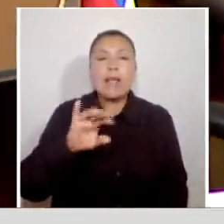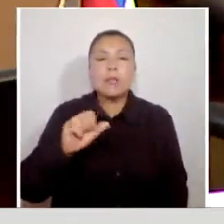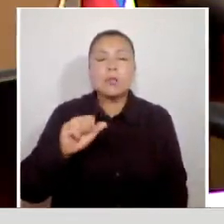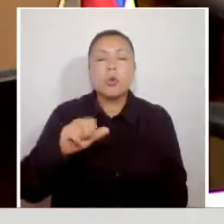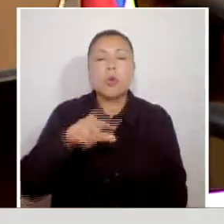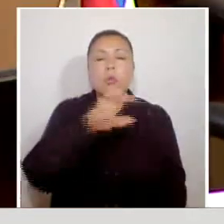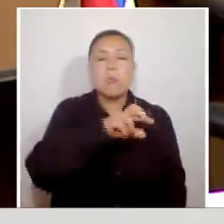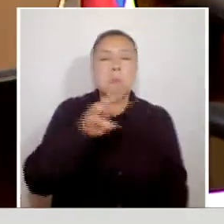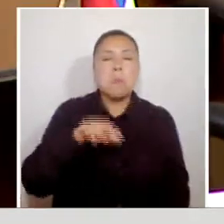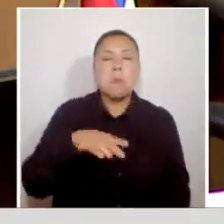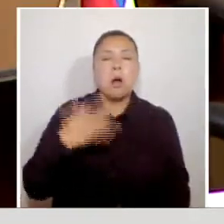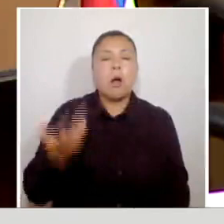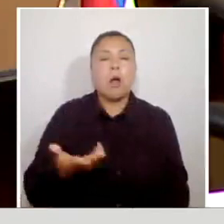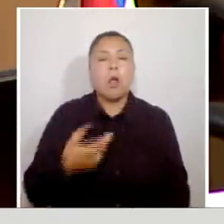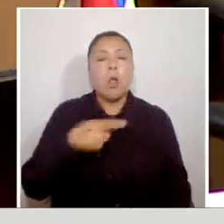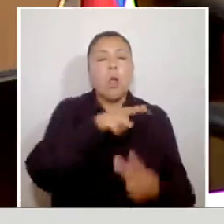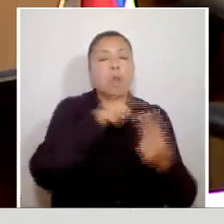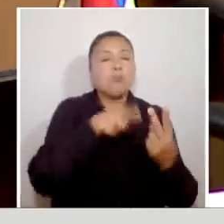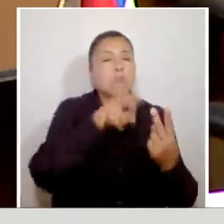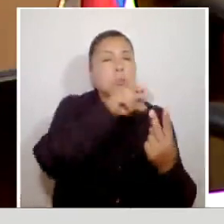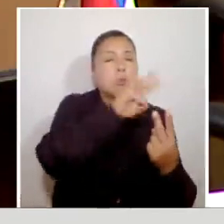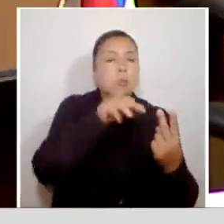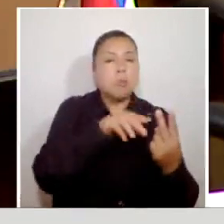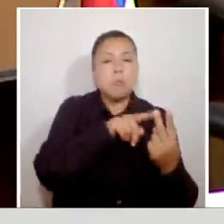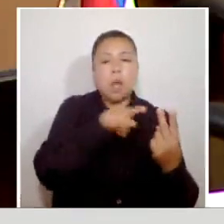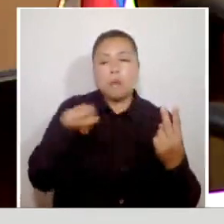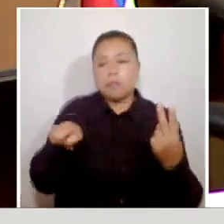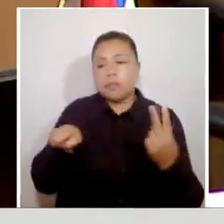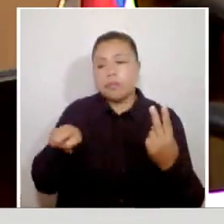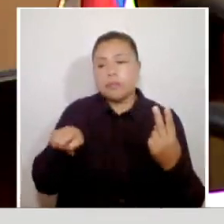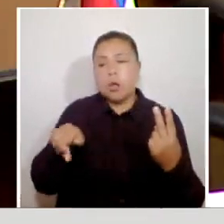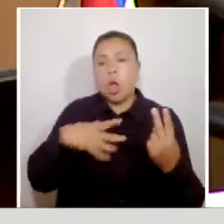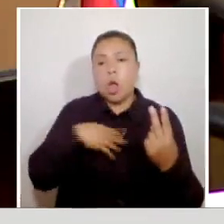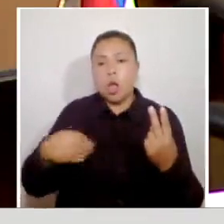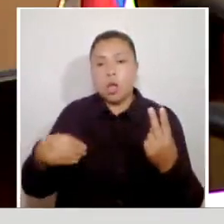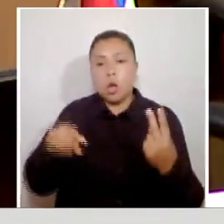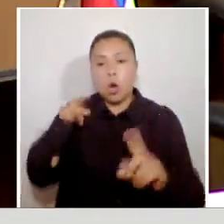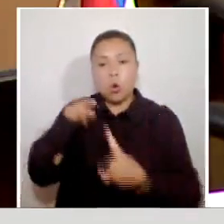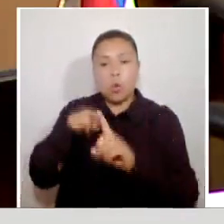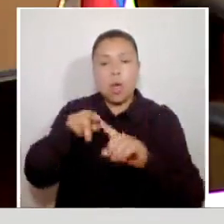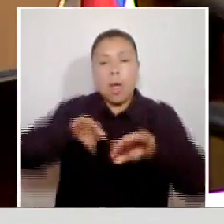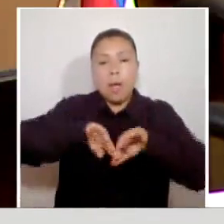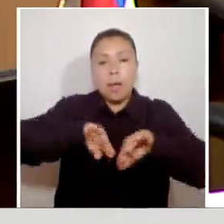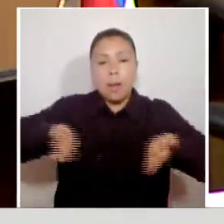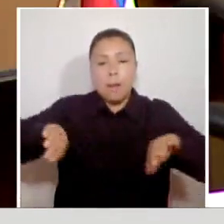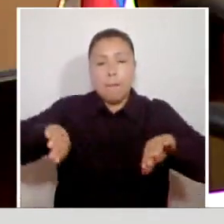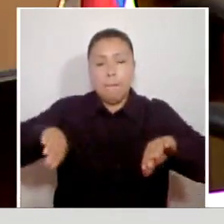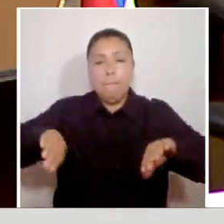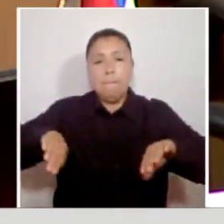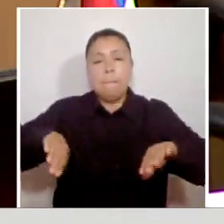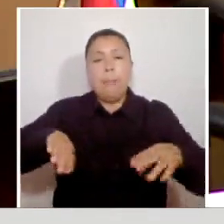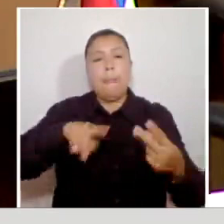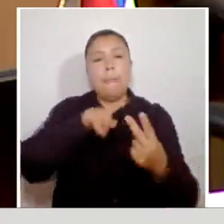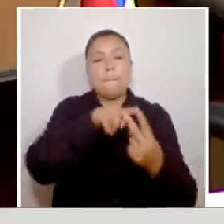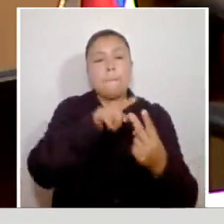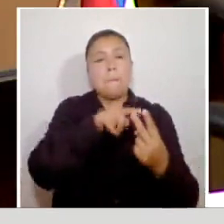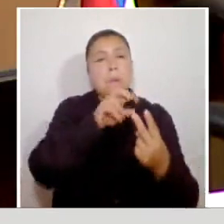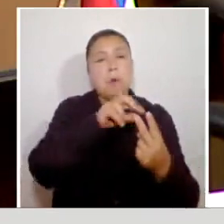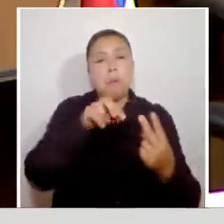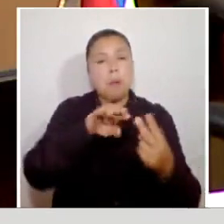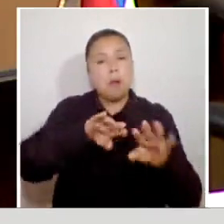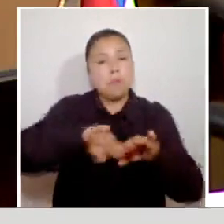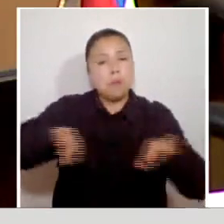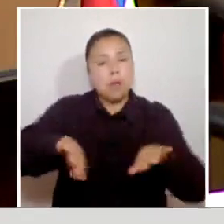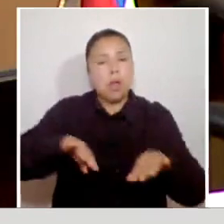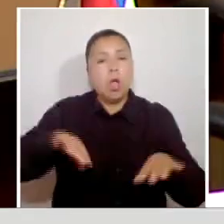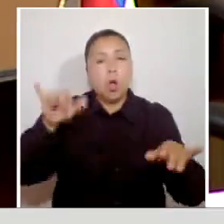ejercida por uno de los padres sobre un hijo en común con el único fin de separar al menor de uno de sus padres los estudios revelan que